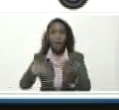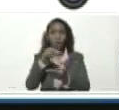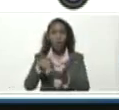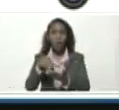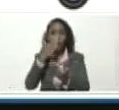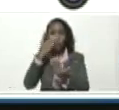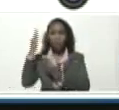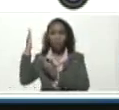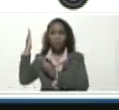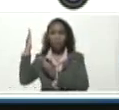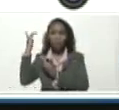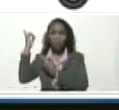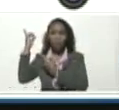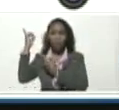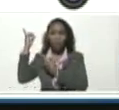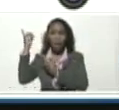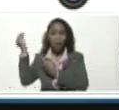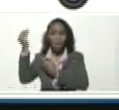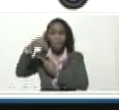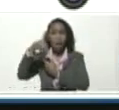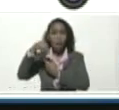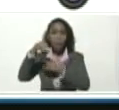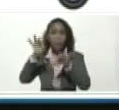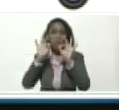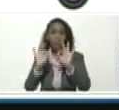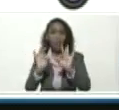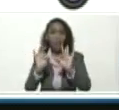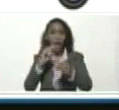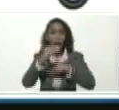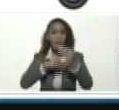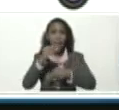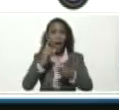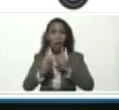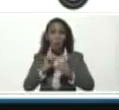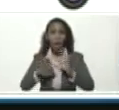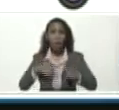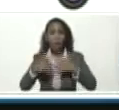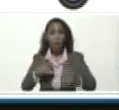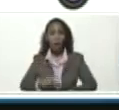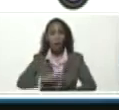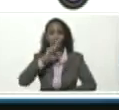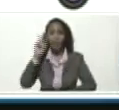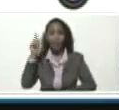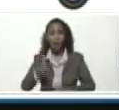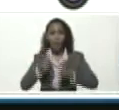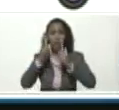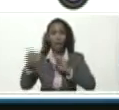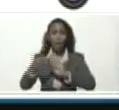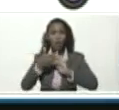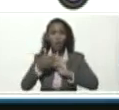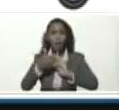y más específicamente cometer algunos actos terroristas contra autoridades